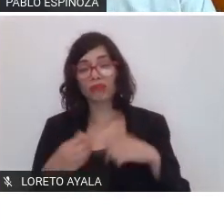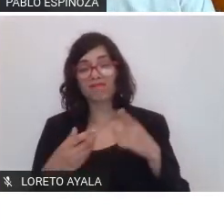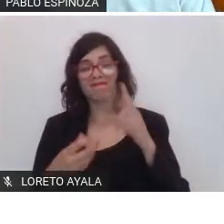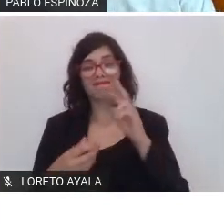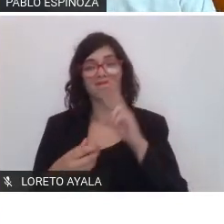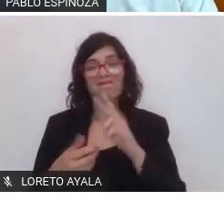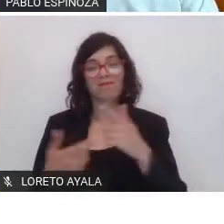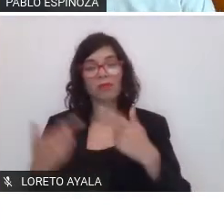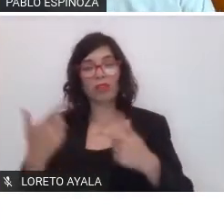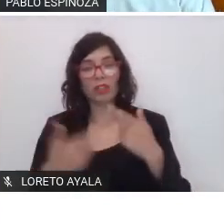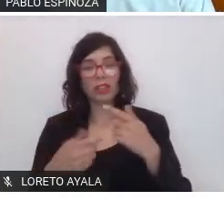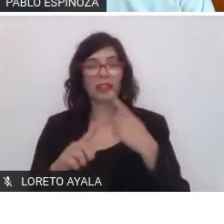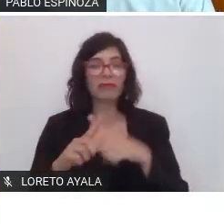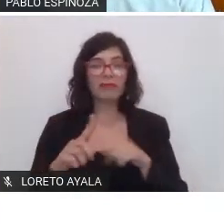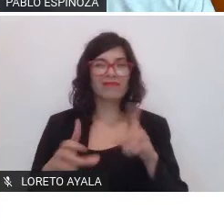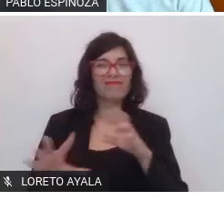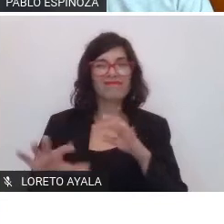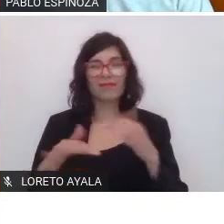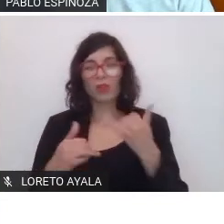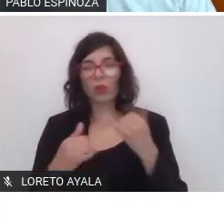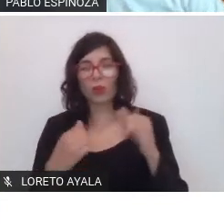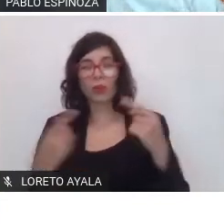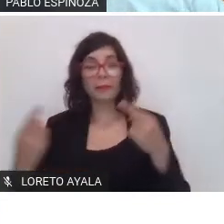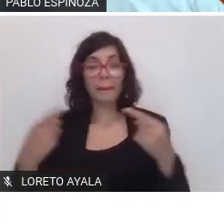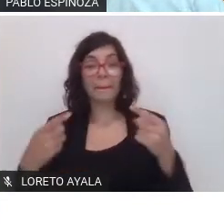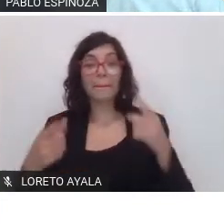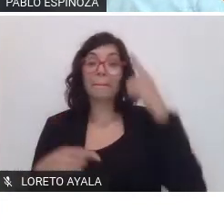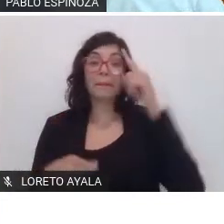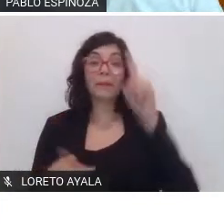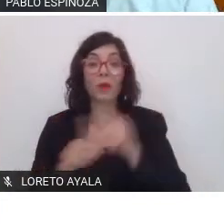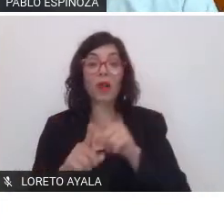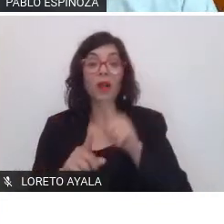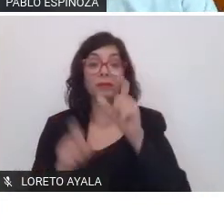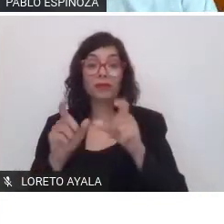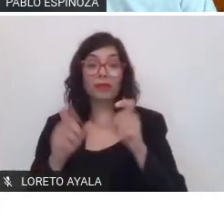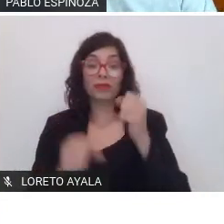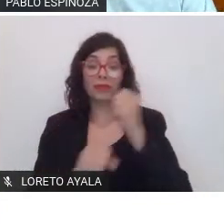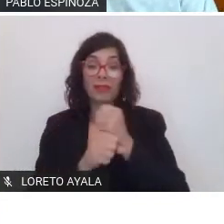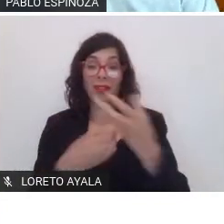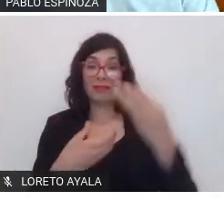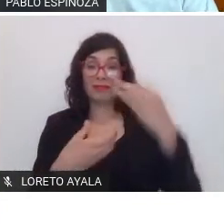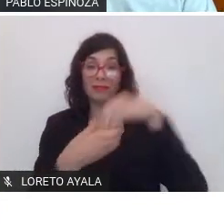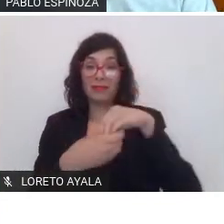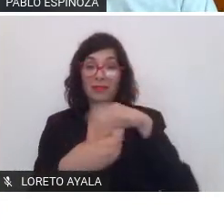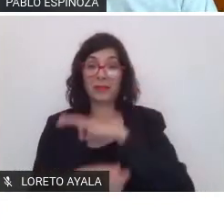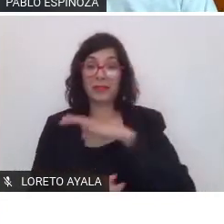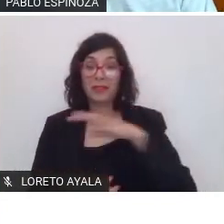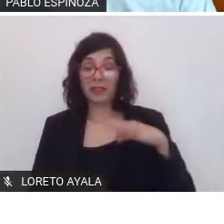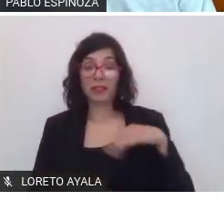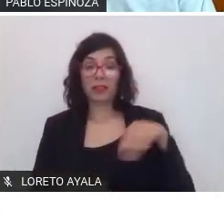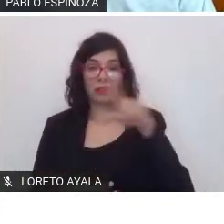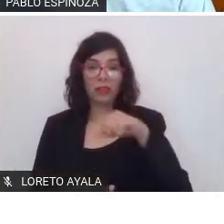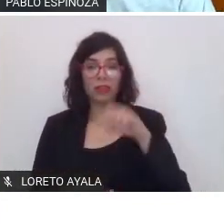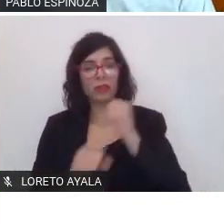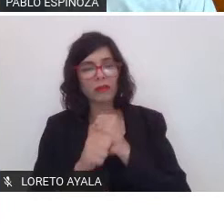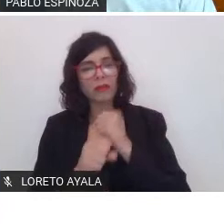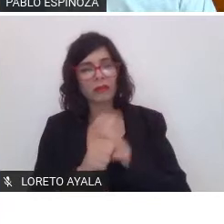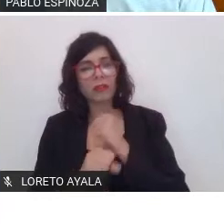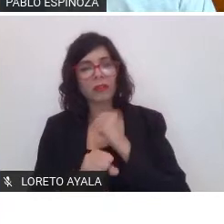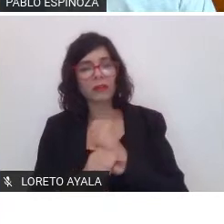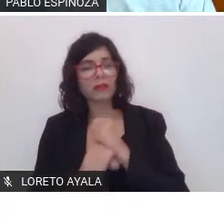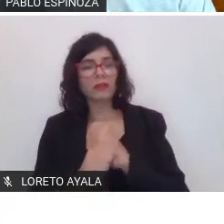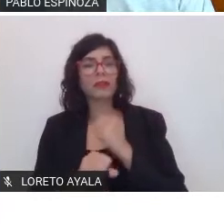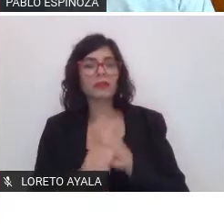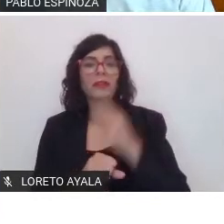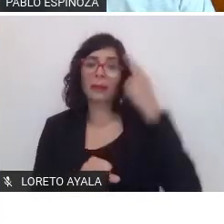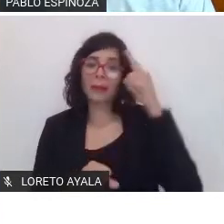del ministerio, pero siempre es importante señalar que los funcionarios del Ministerio de Educación somos funcionarios que trabajamos y profesionales que trabajamos